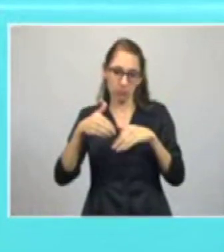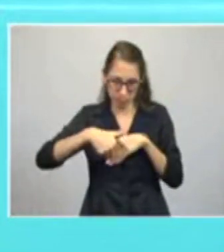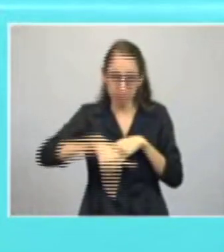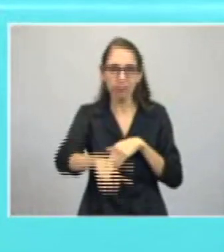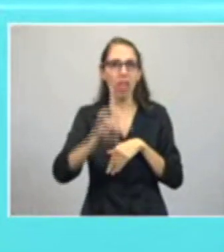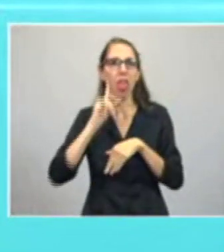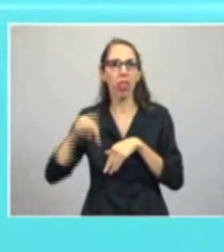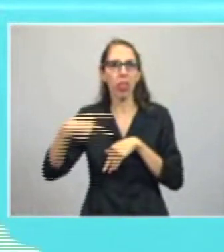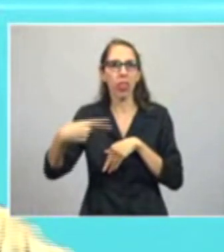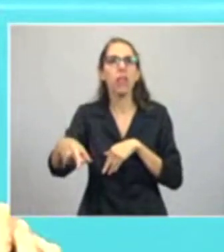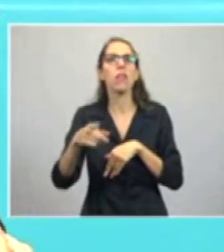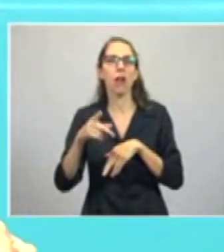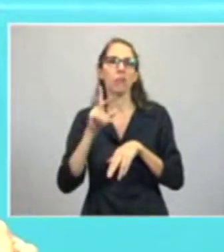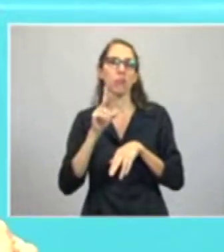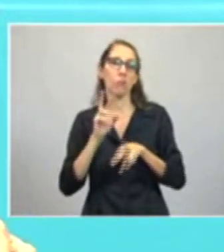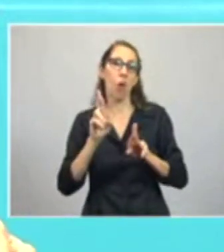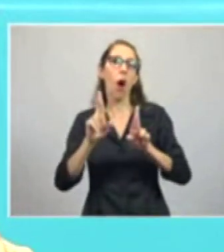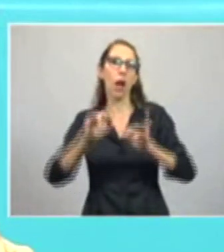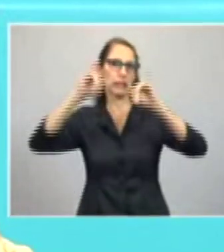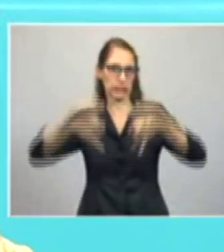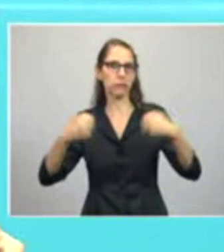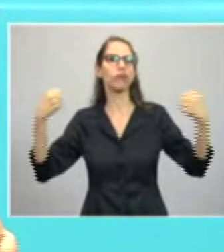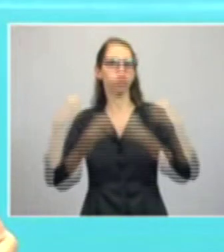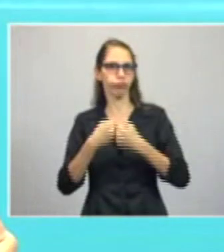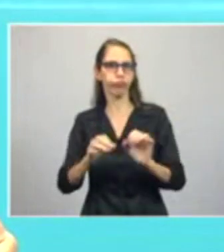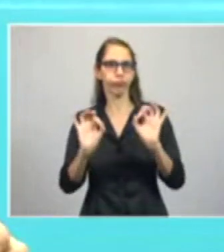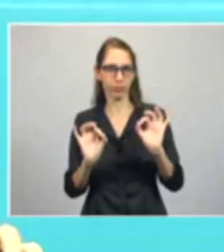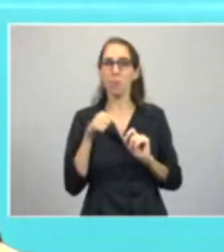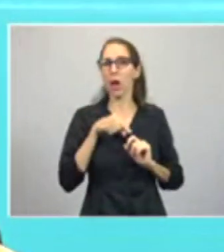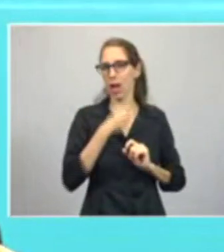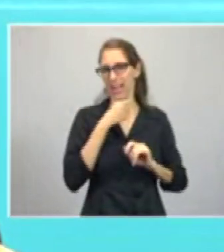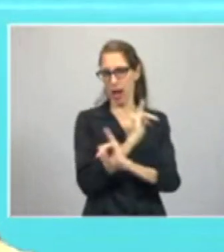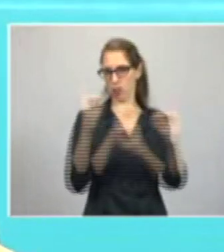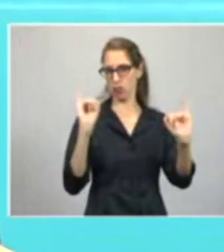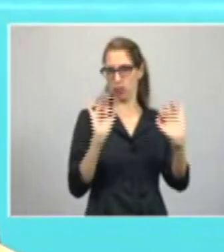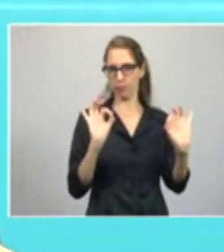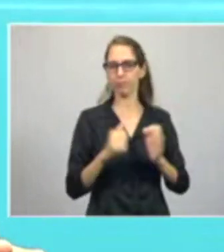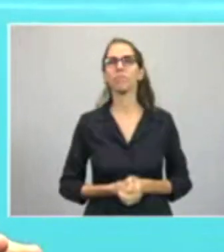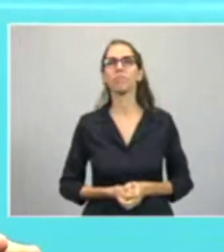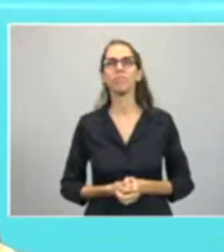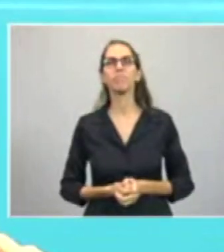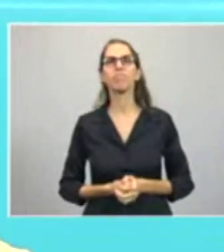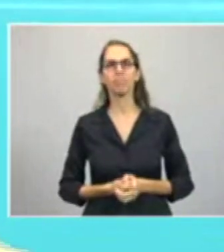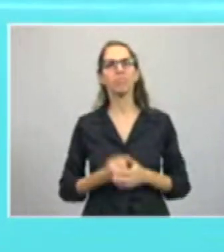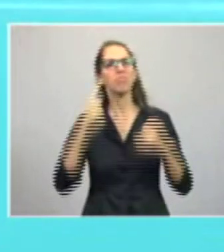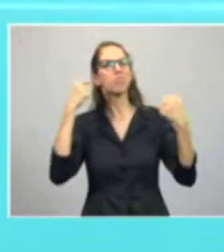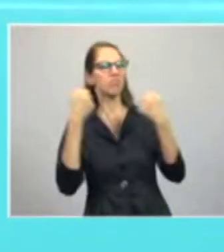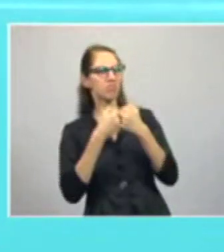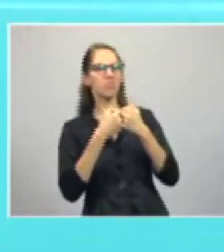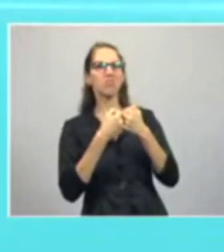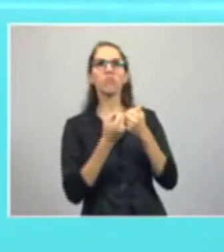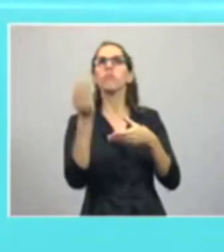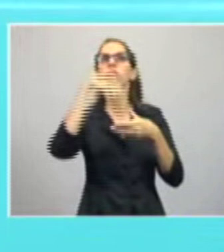próximos días que esto se transforme en un acuerdo, pero este es el anuncio. El acuerdo incluye también